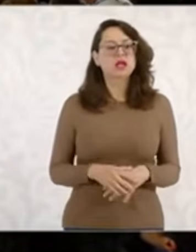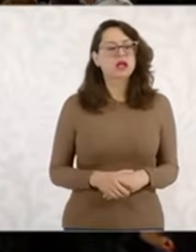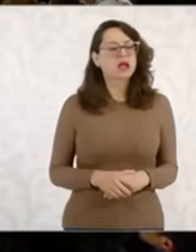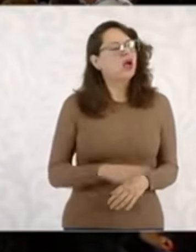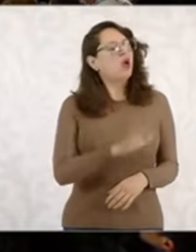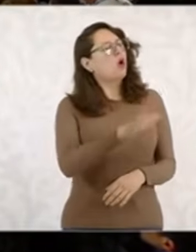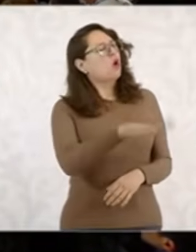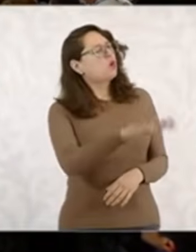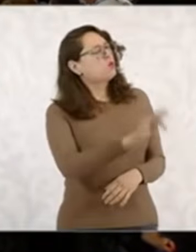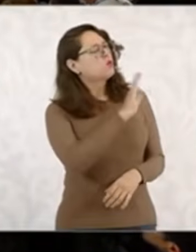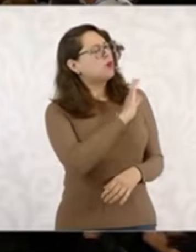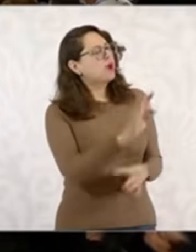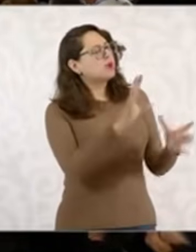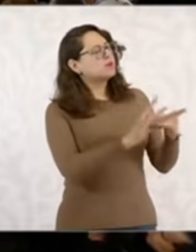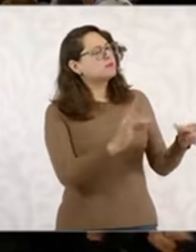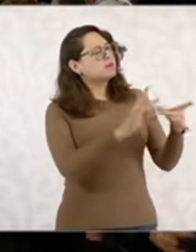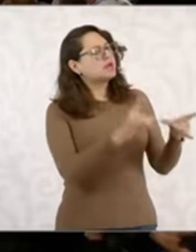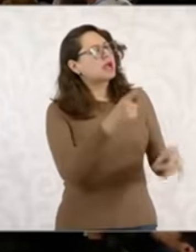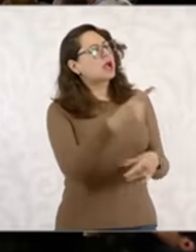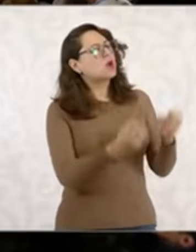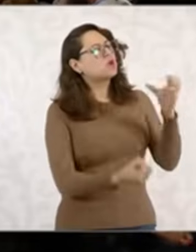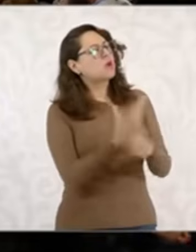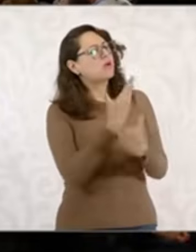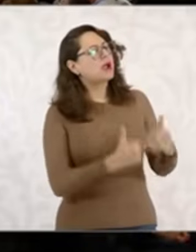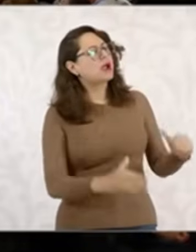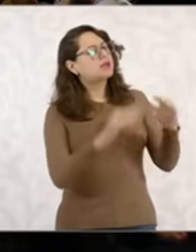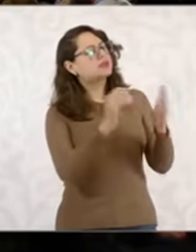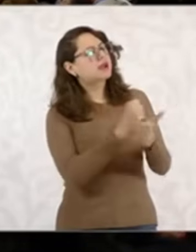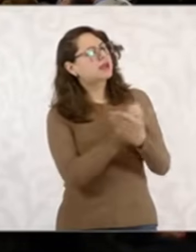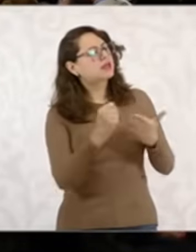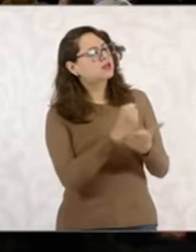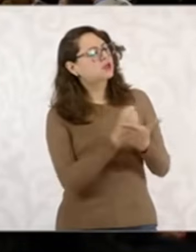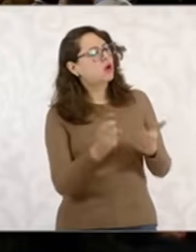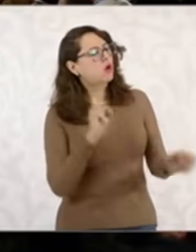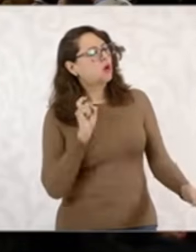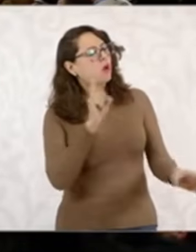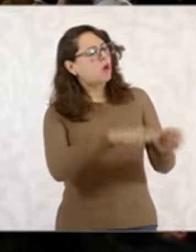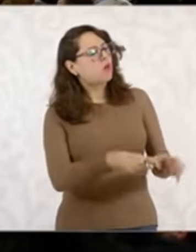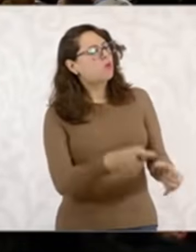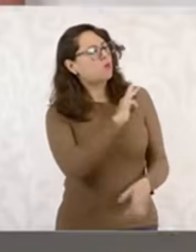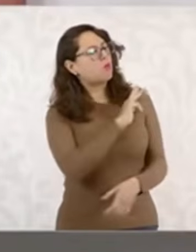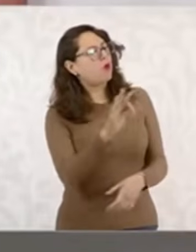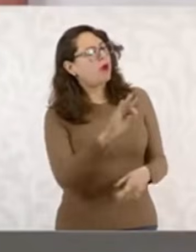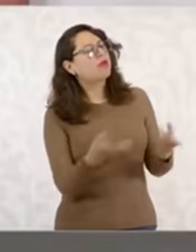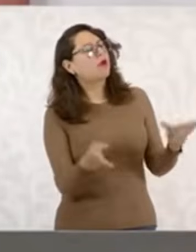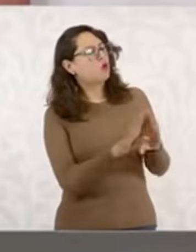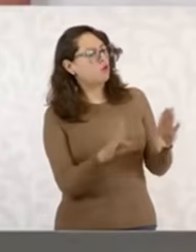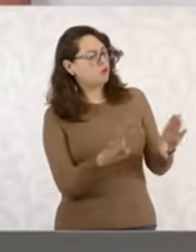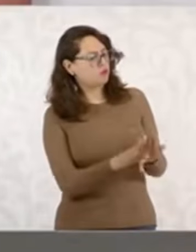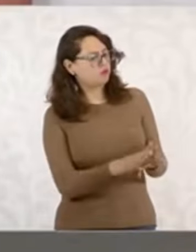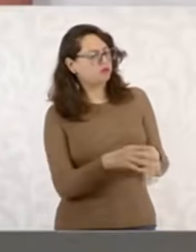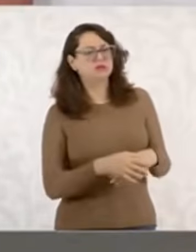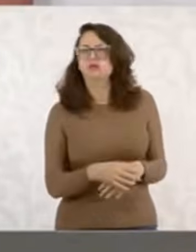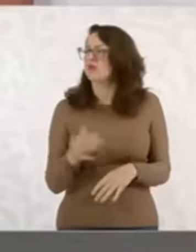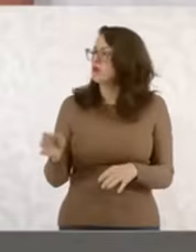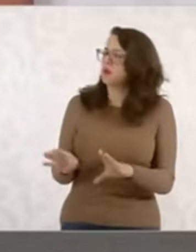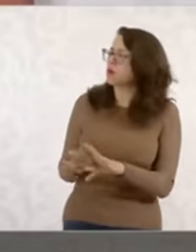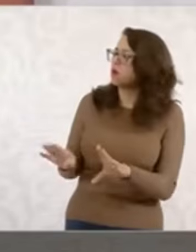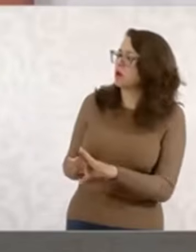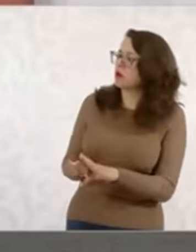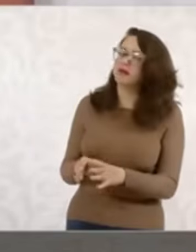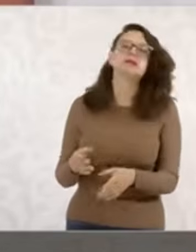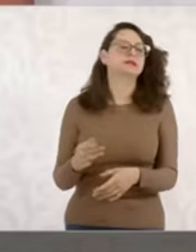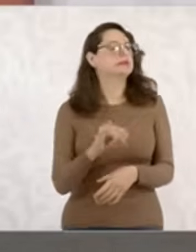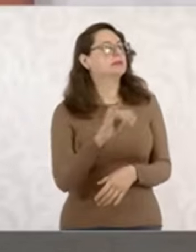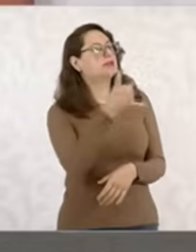cómo acceden las personas a la nueva vivienda? ¿Perdón? ¿Cómo accede el beneficiario del Infonavit, el derechohabiente del